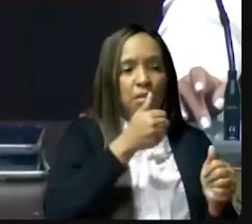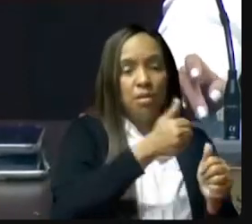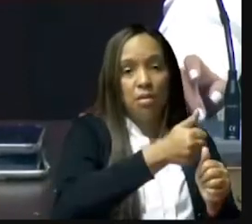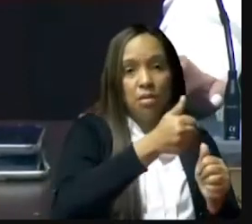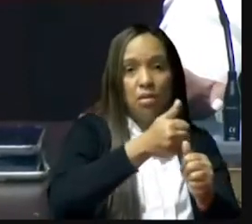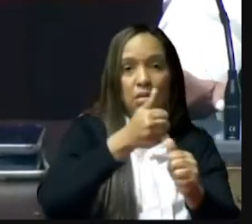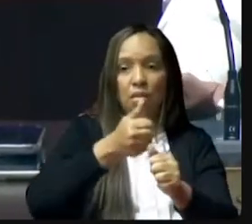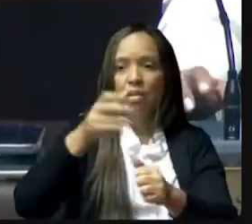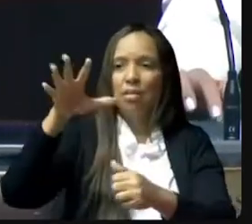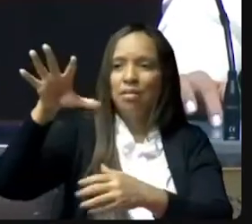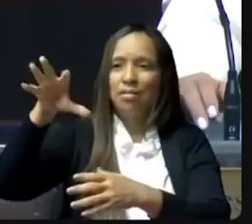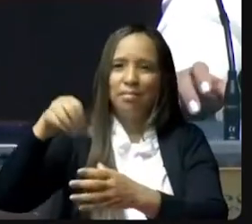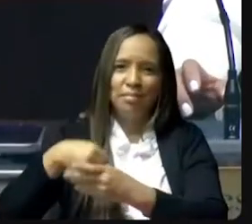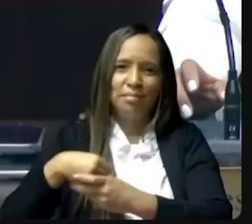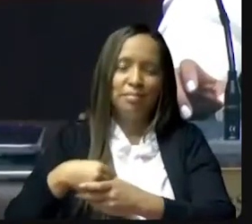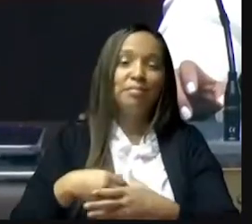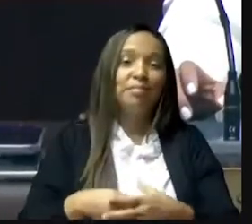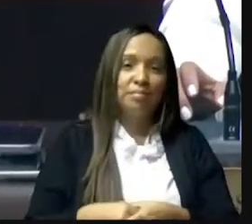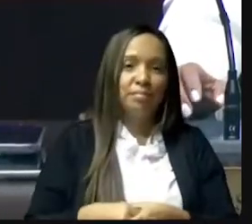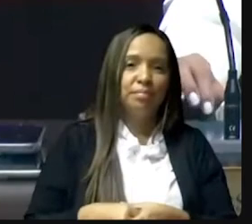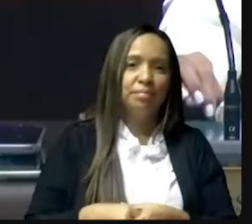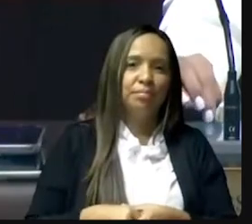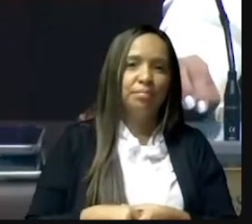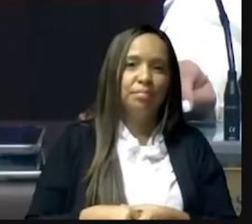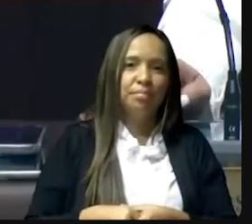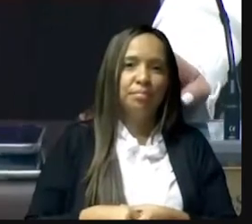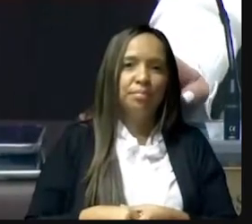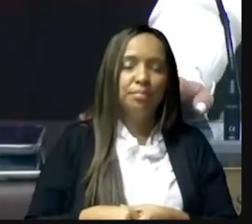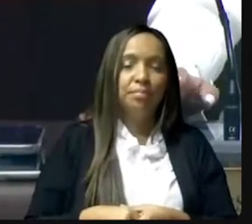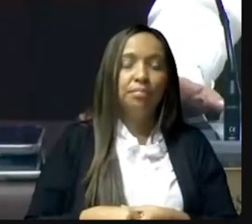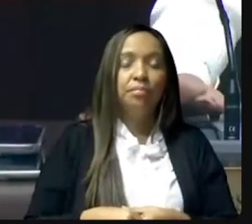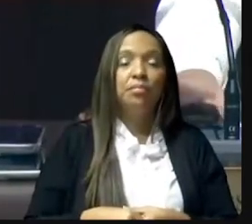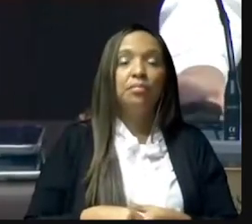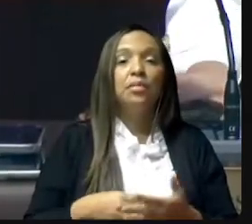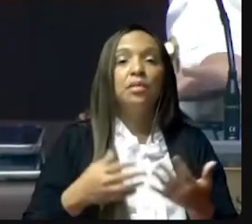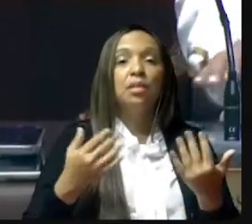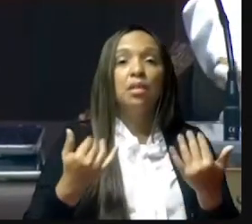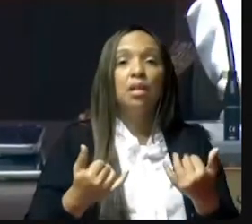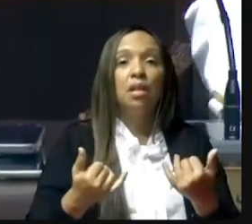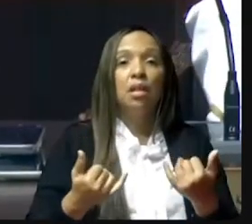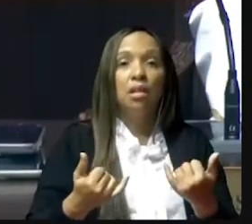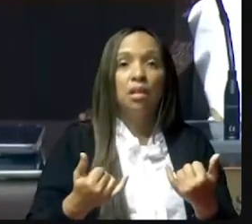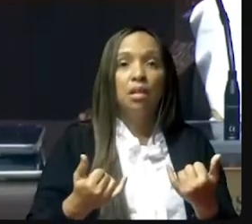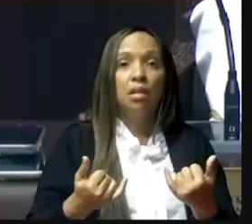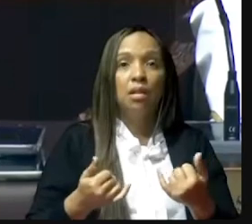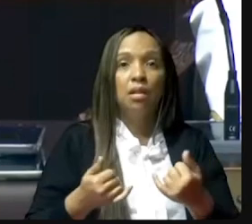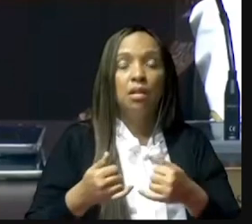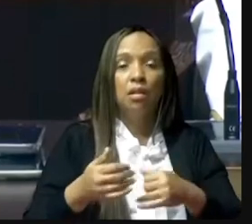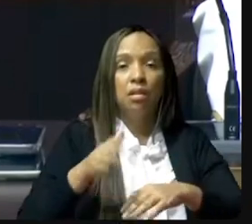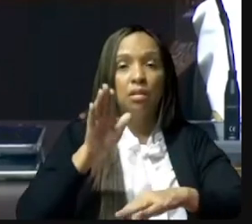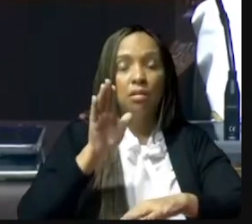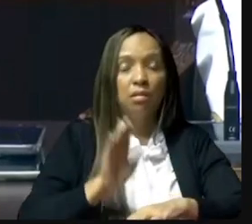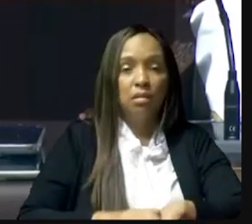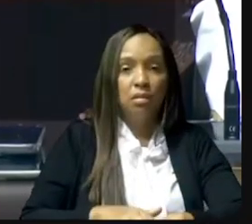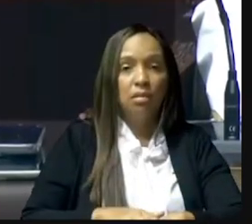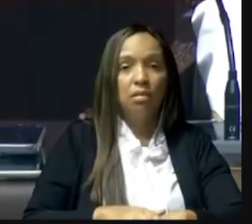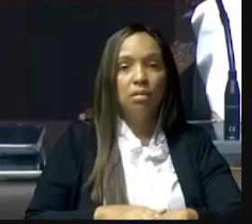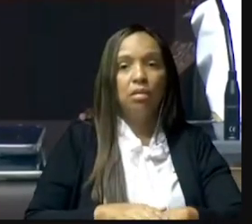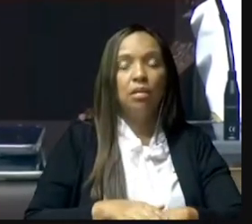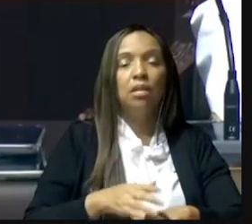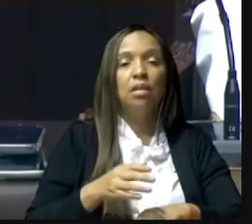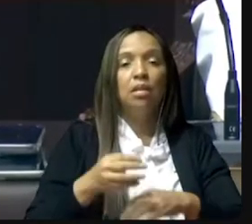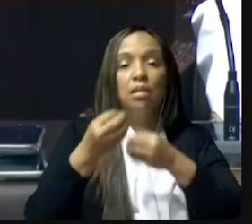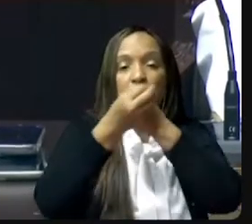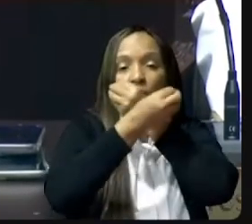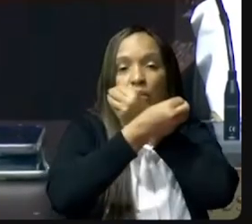las diferentes bancadas para que se reúnan y determinen